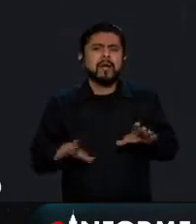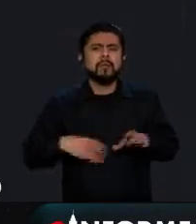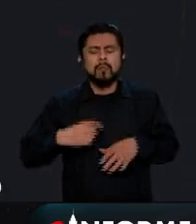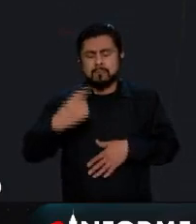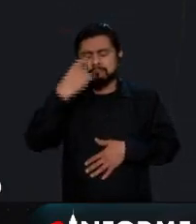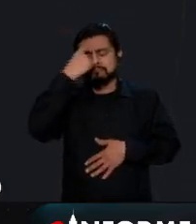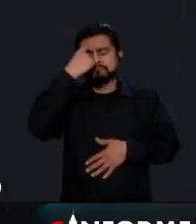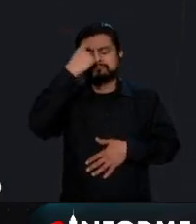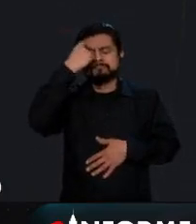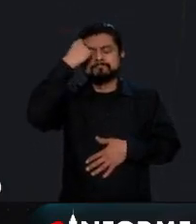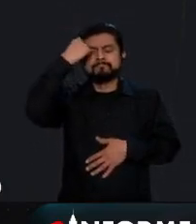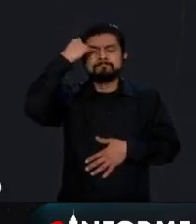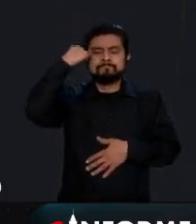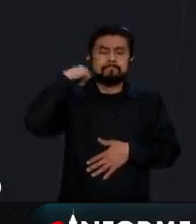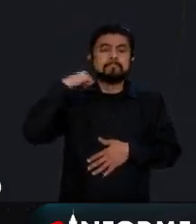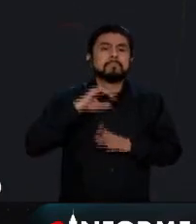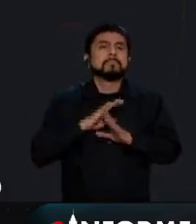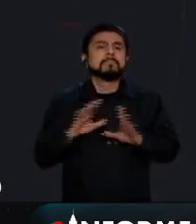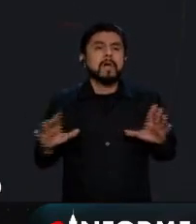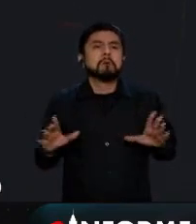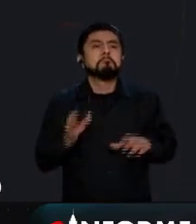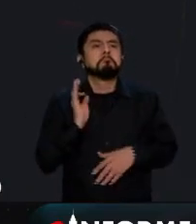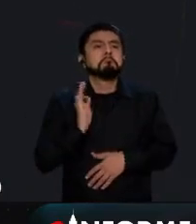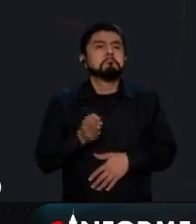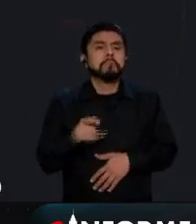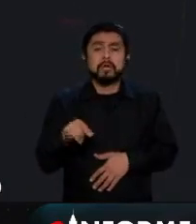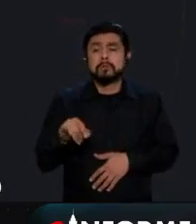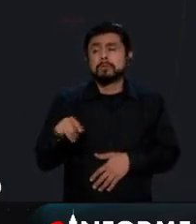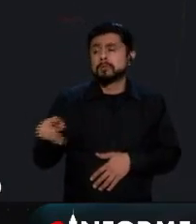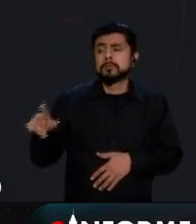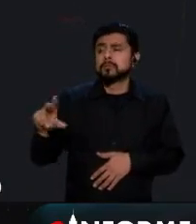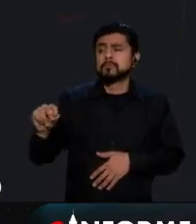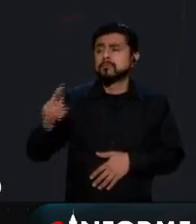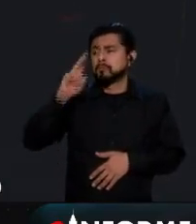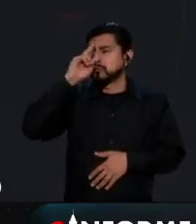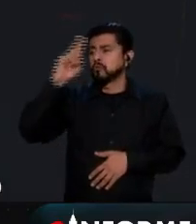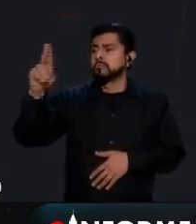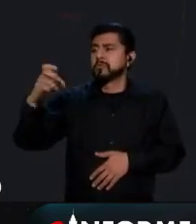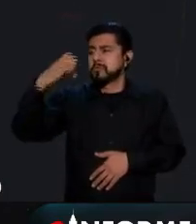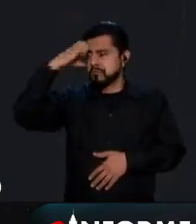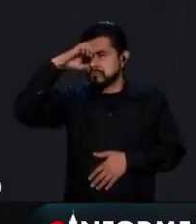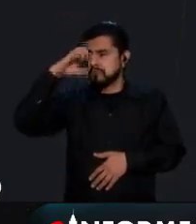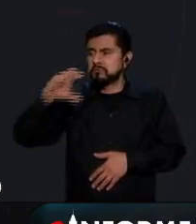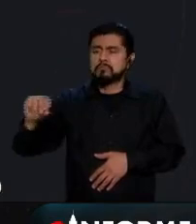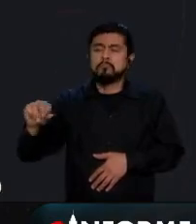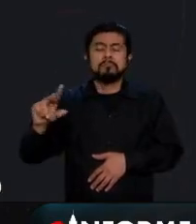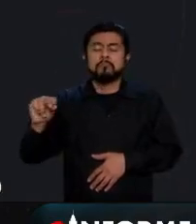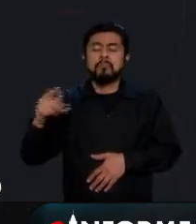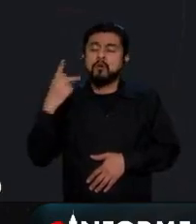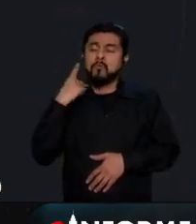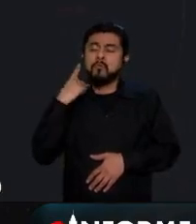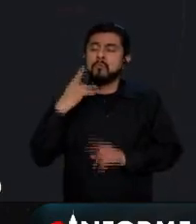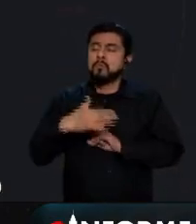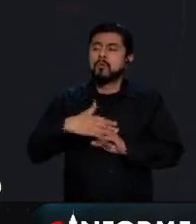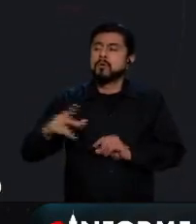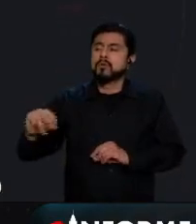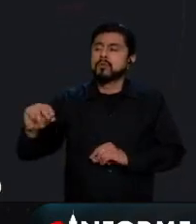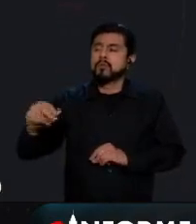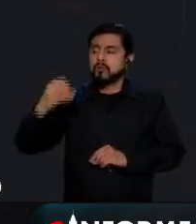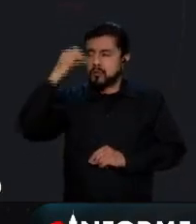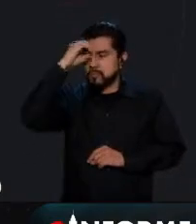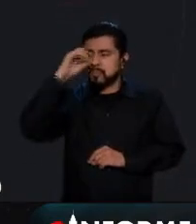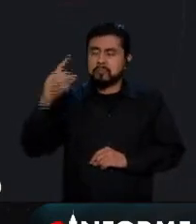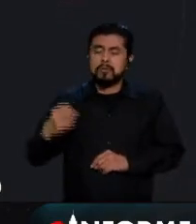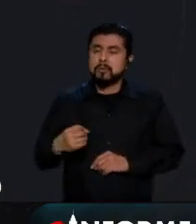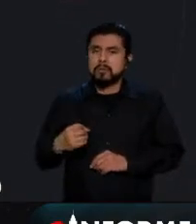tan interiorizado que la gente dice, sí, pues es que no pueden opinar, es que no se trata de que puedan o no, es un derecho y no todo el mundo